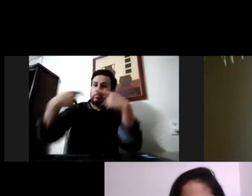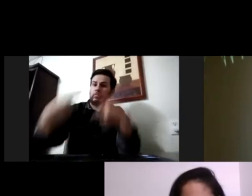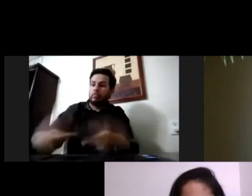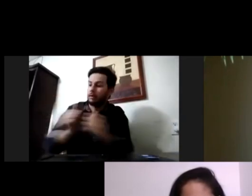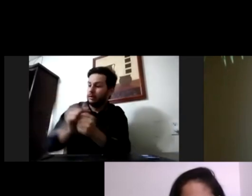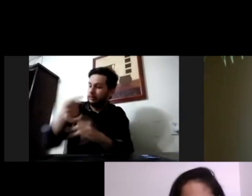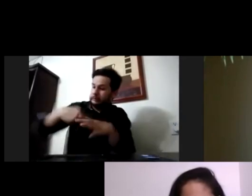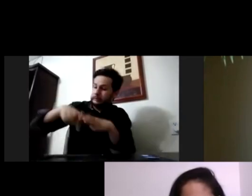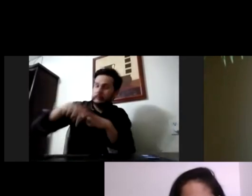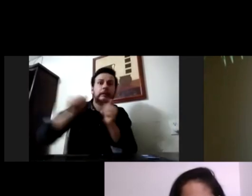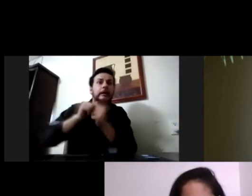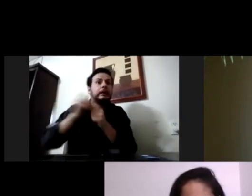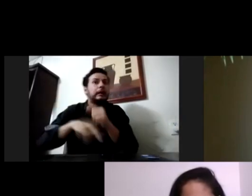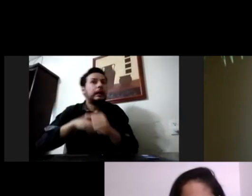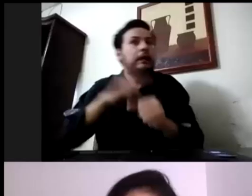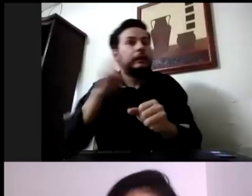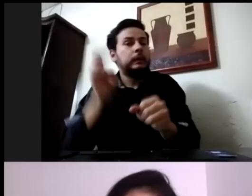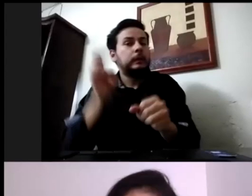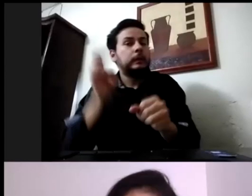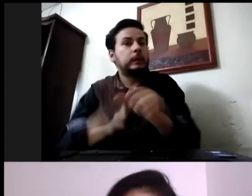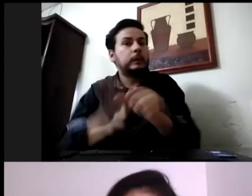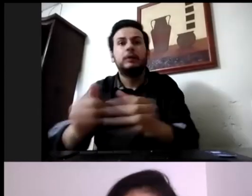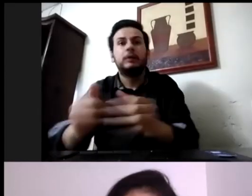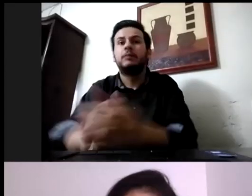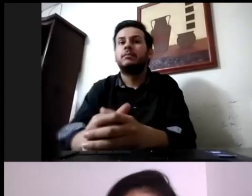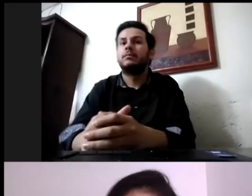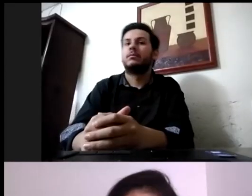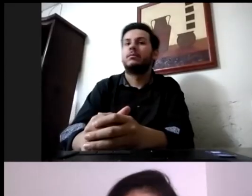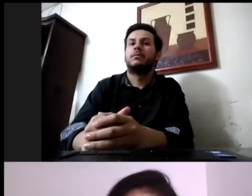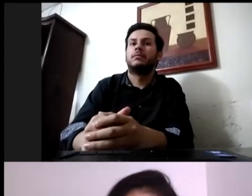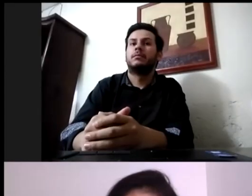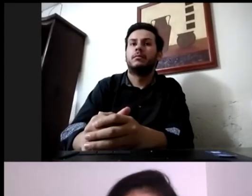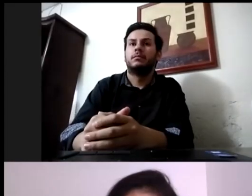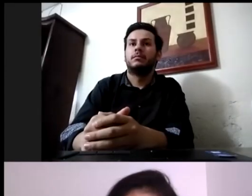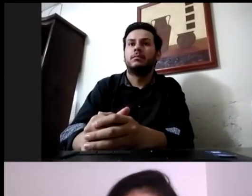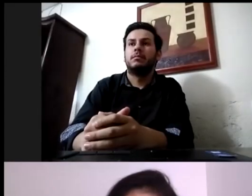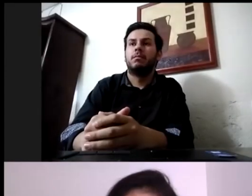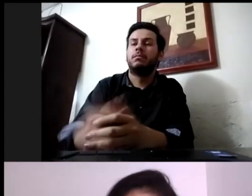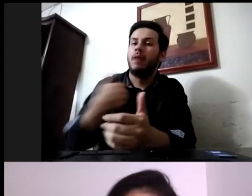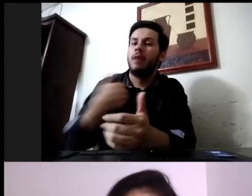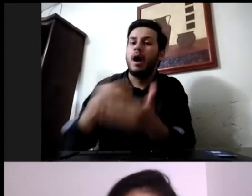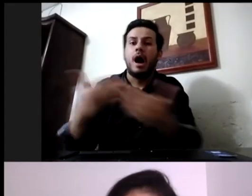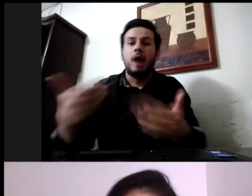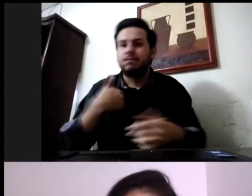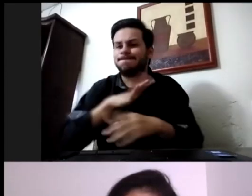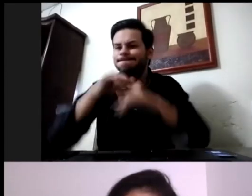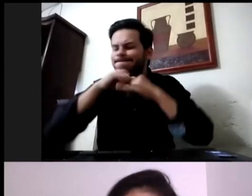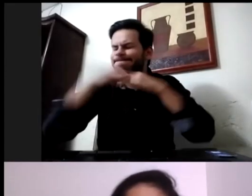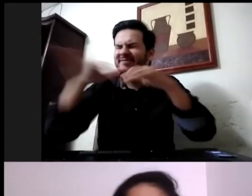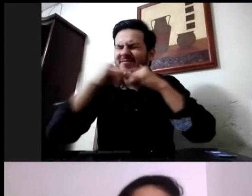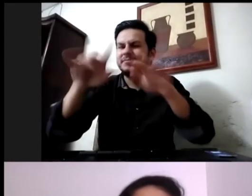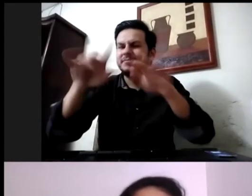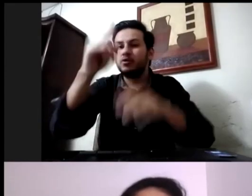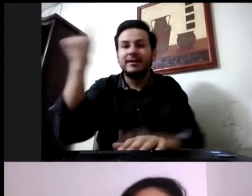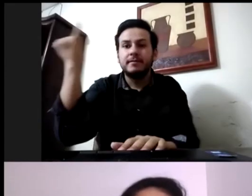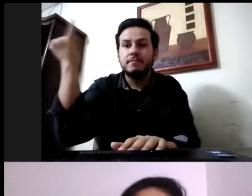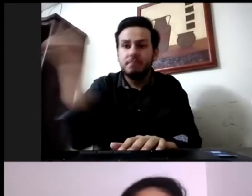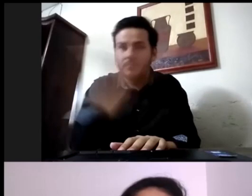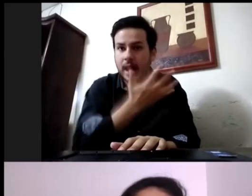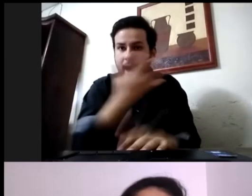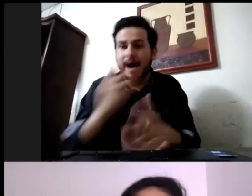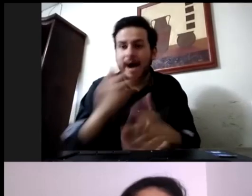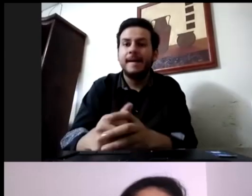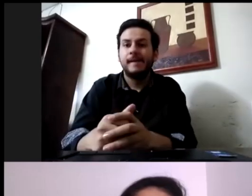en los núcleos familiares. A mí particularmente me preocupa la difusión de una imagen desde